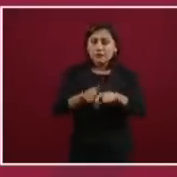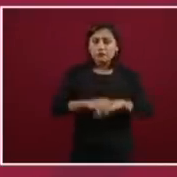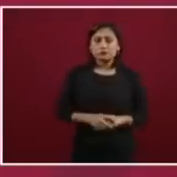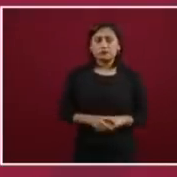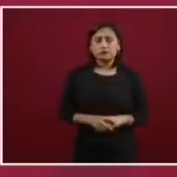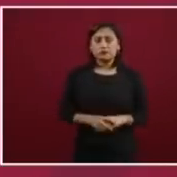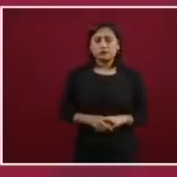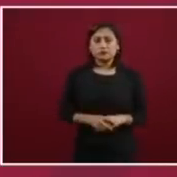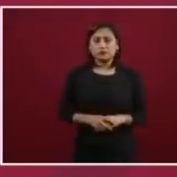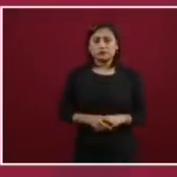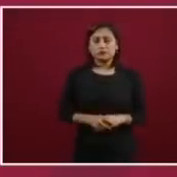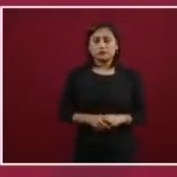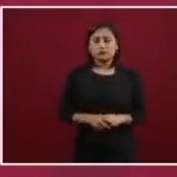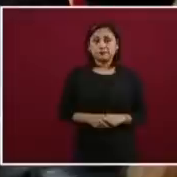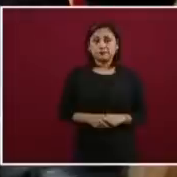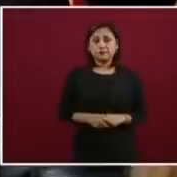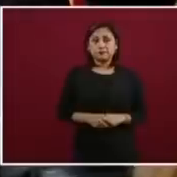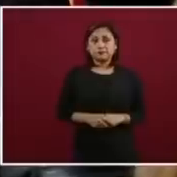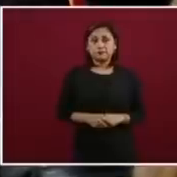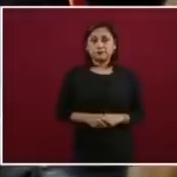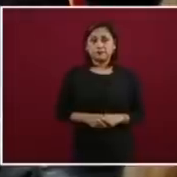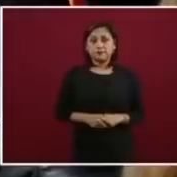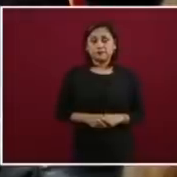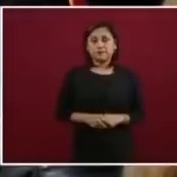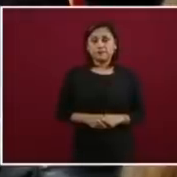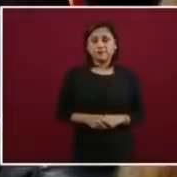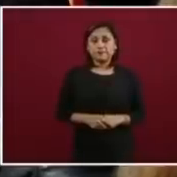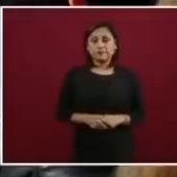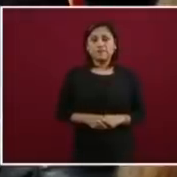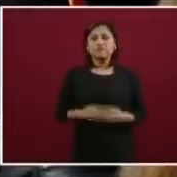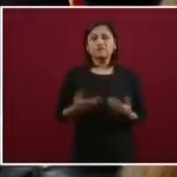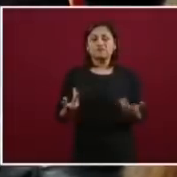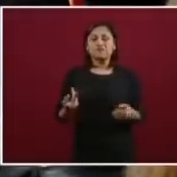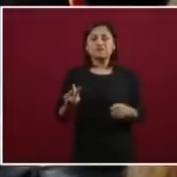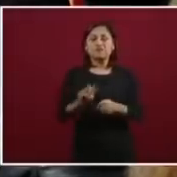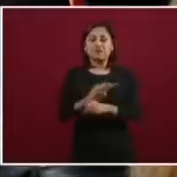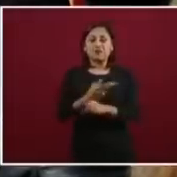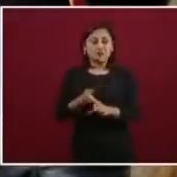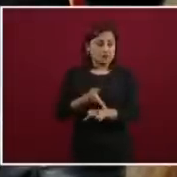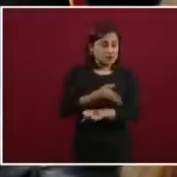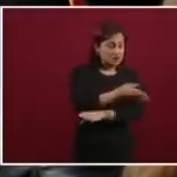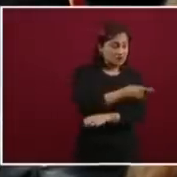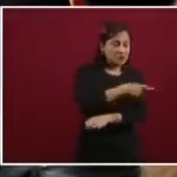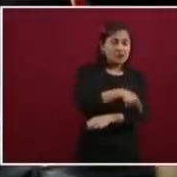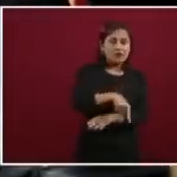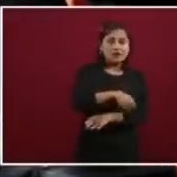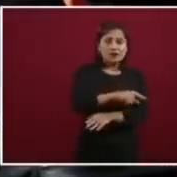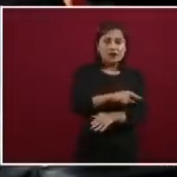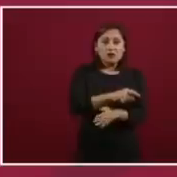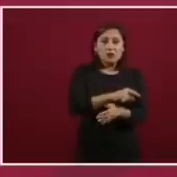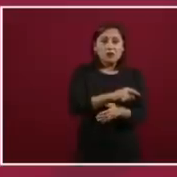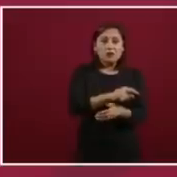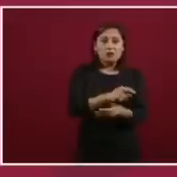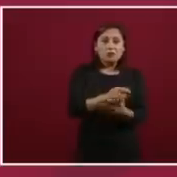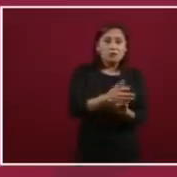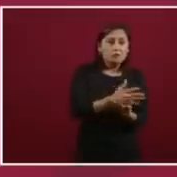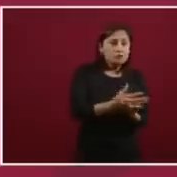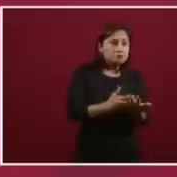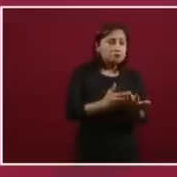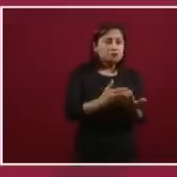y lo que se engendró fue pues